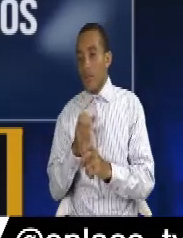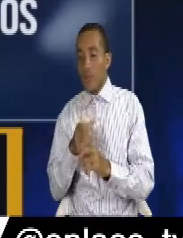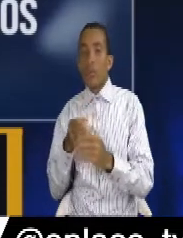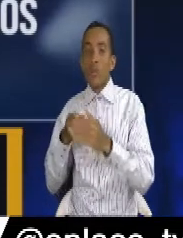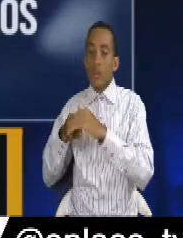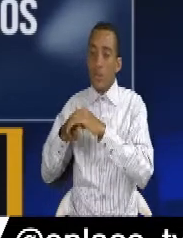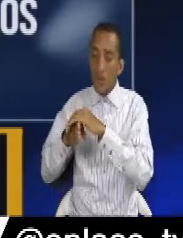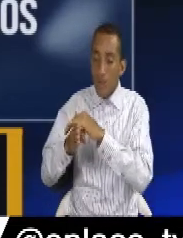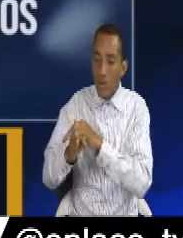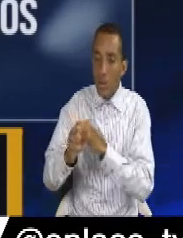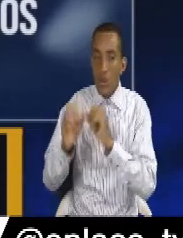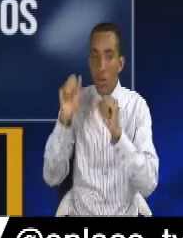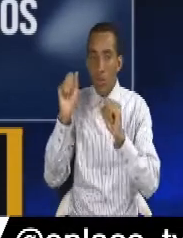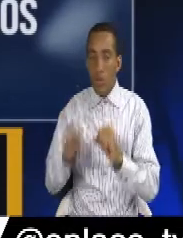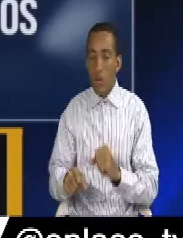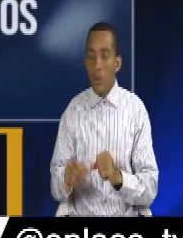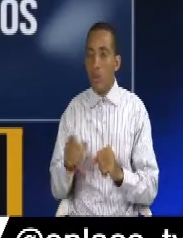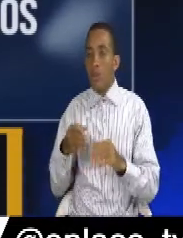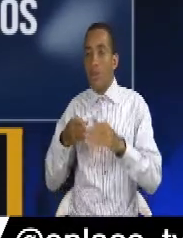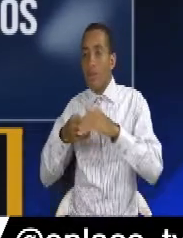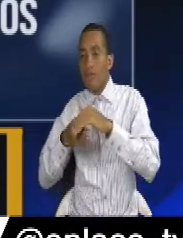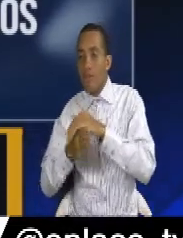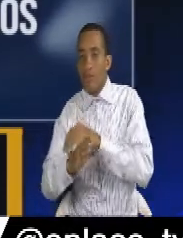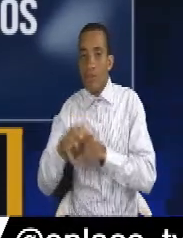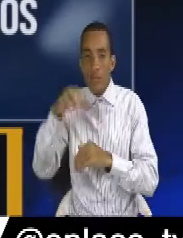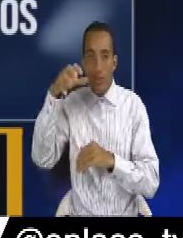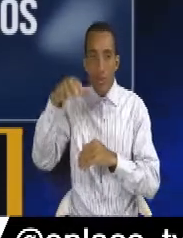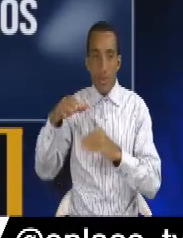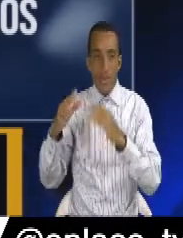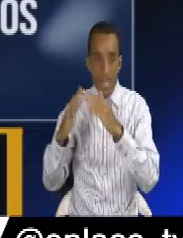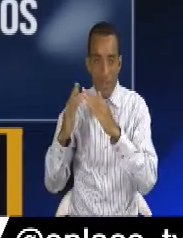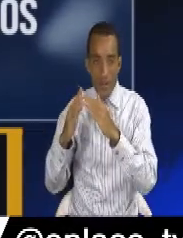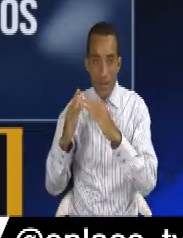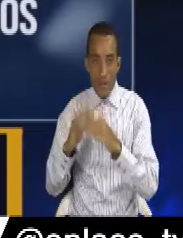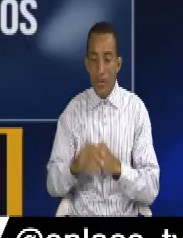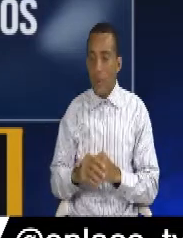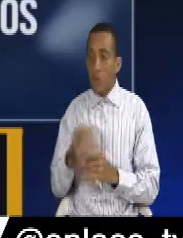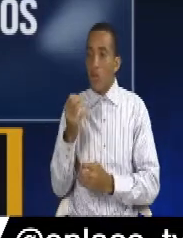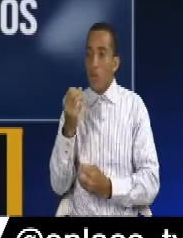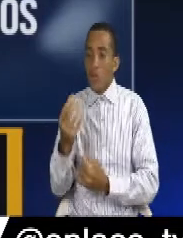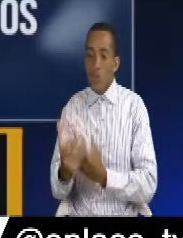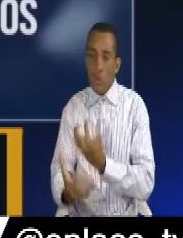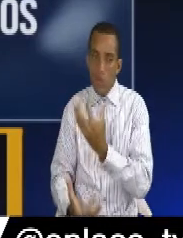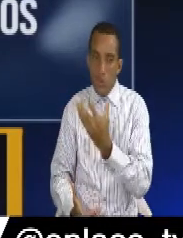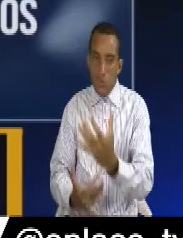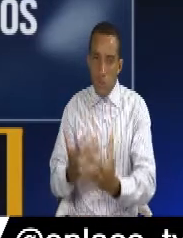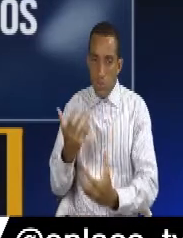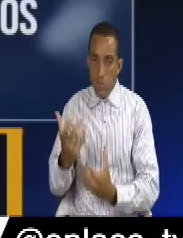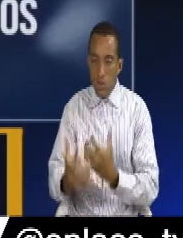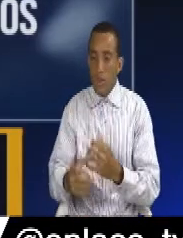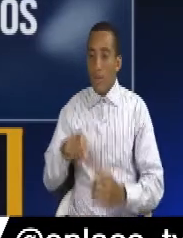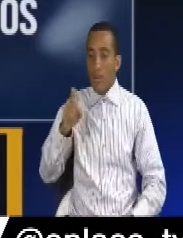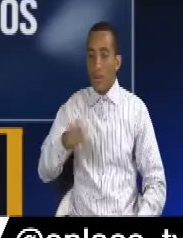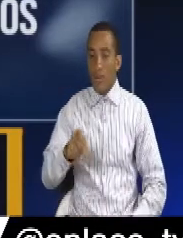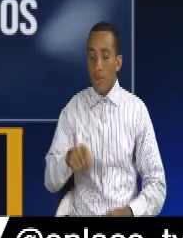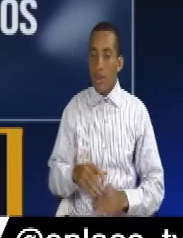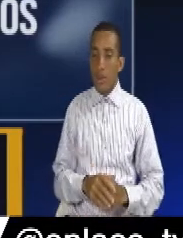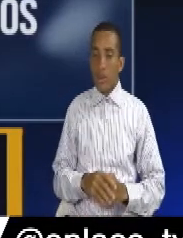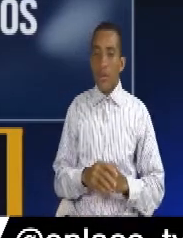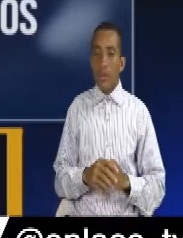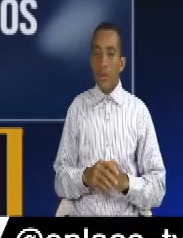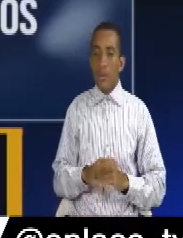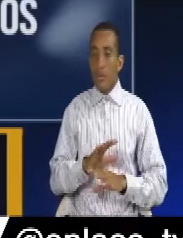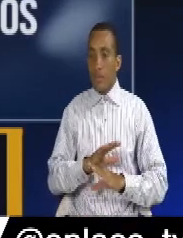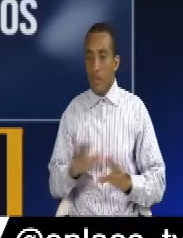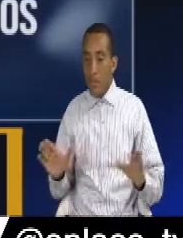así, a esta residencia, donde está ocasionando el conato de incendio, nos vimos en la necesidad de proceder con mucho